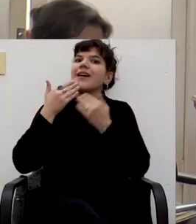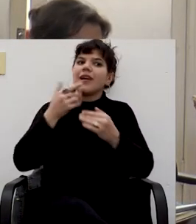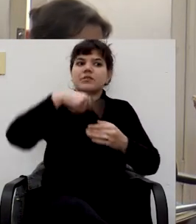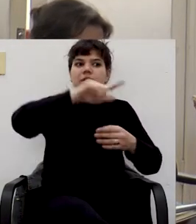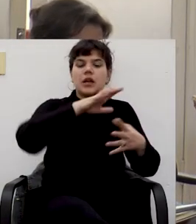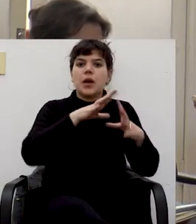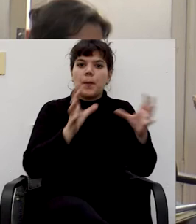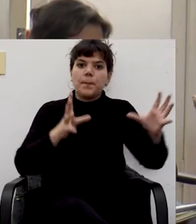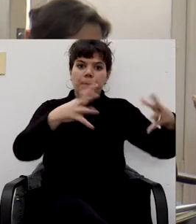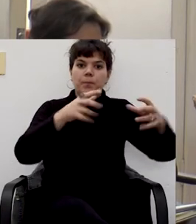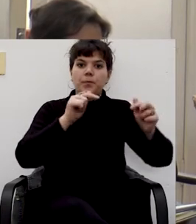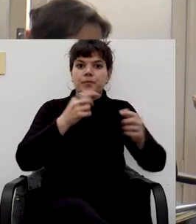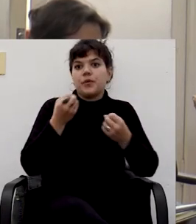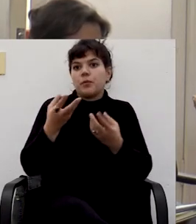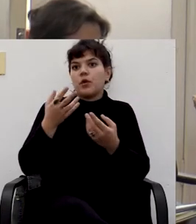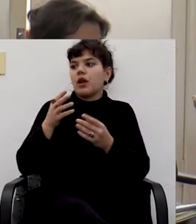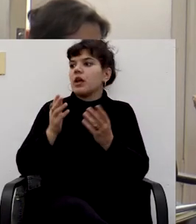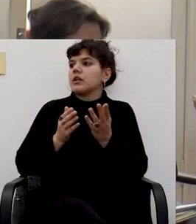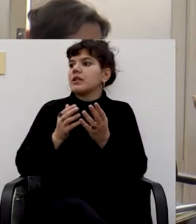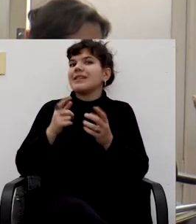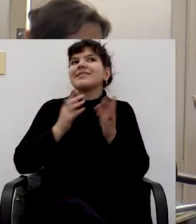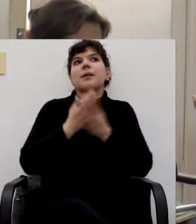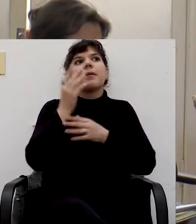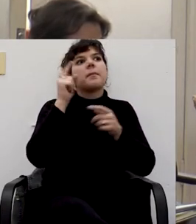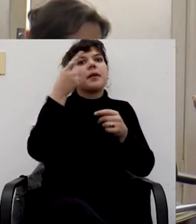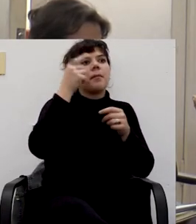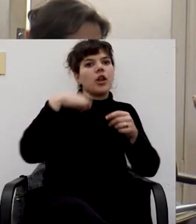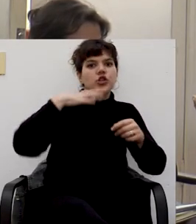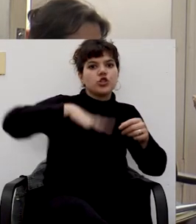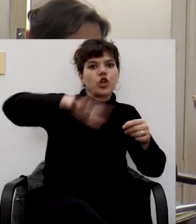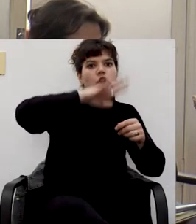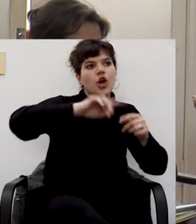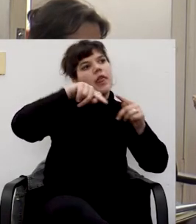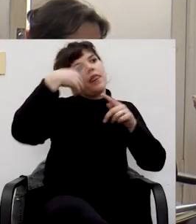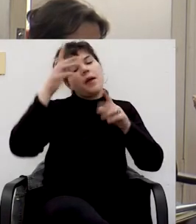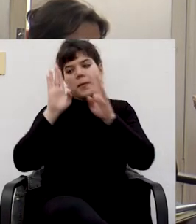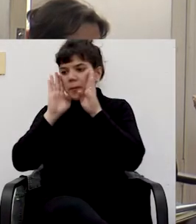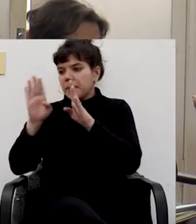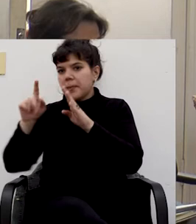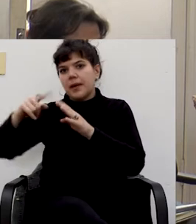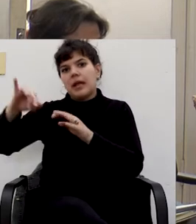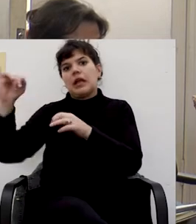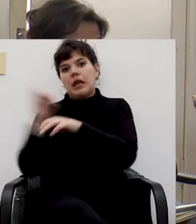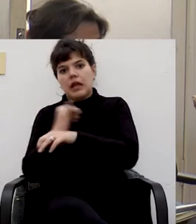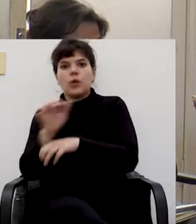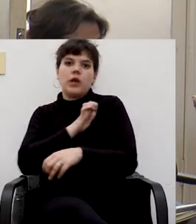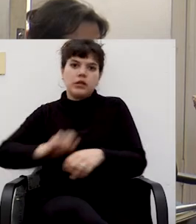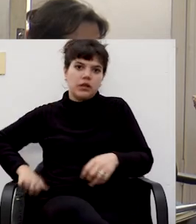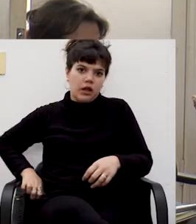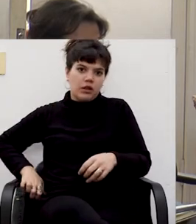sucede así, se problematiza desde lo social y el Estado, las instituciones,